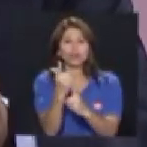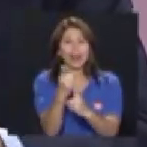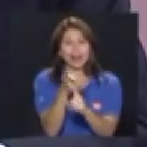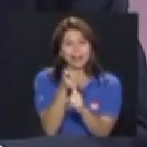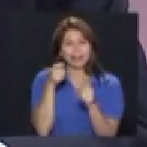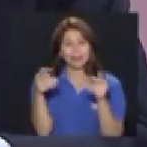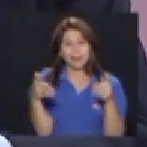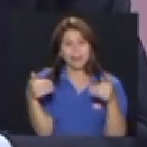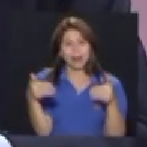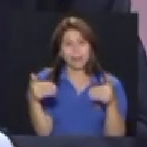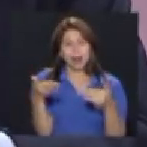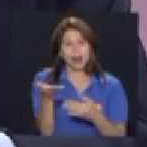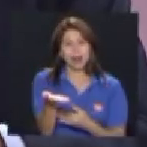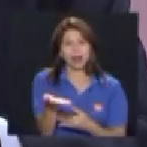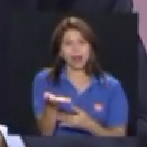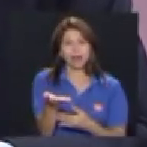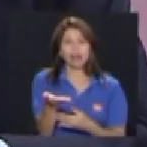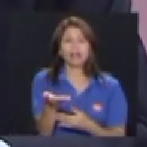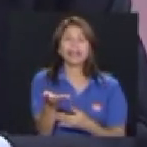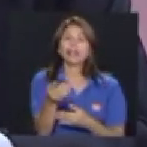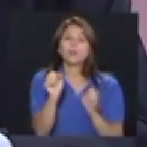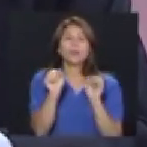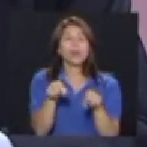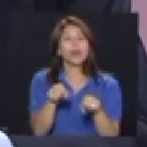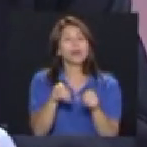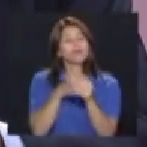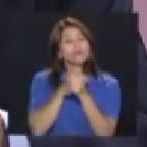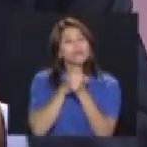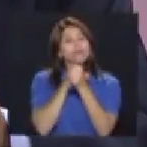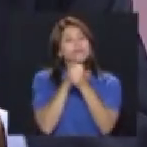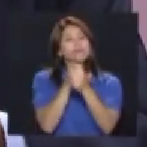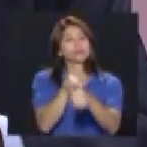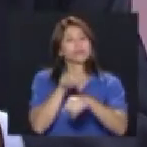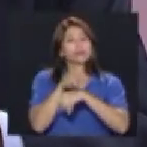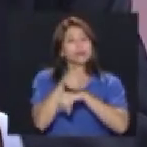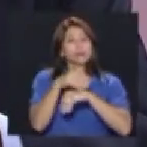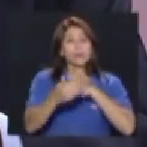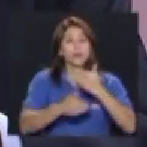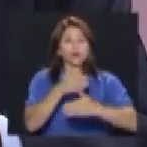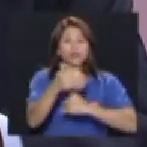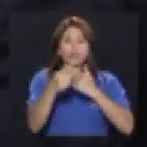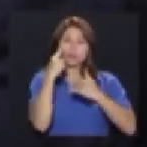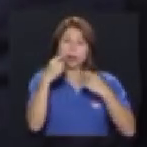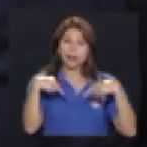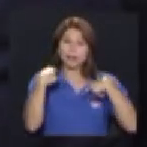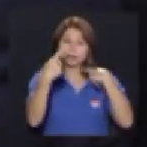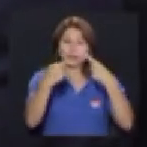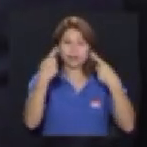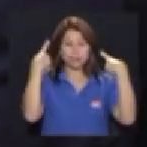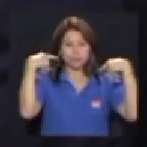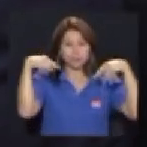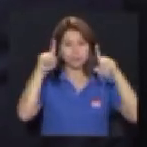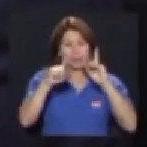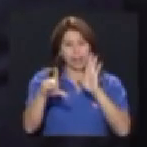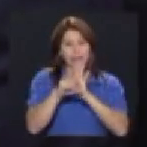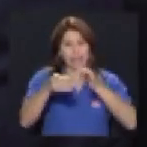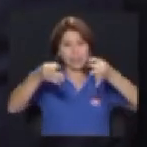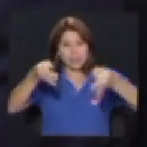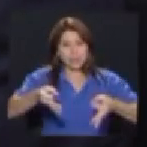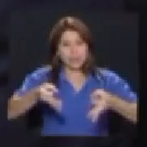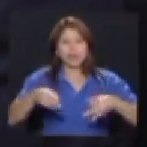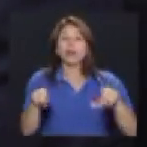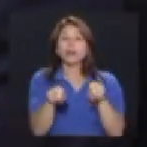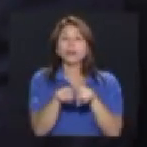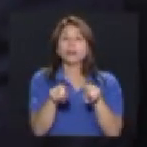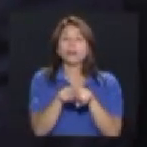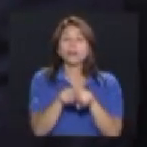social que conduzca el proceso y que lo haga muy legítimo. Pero además incorporar